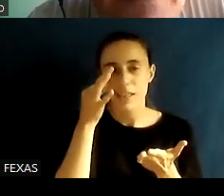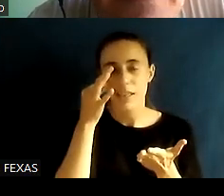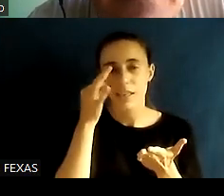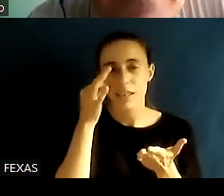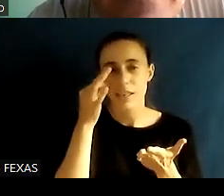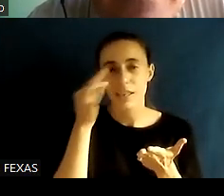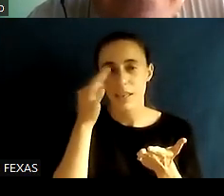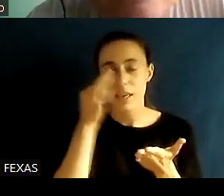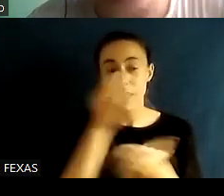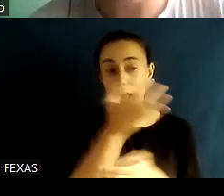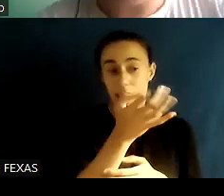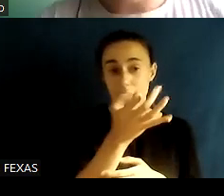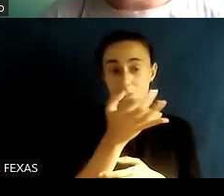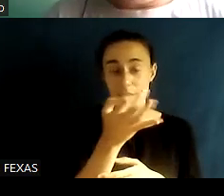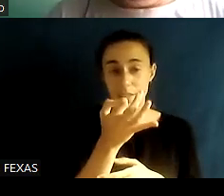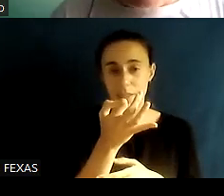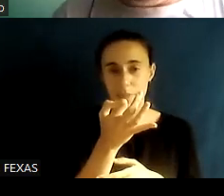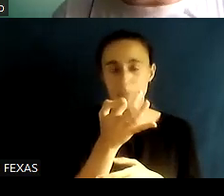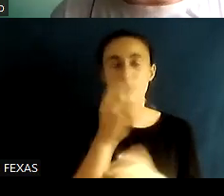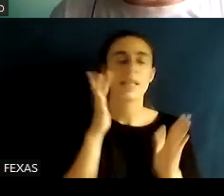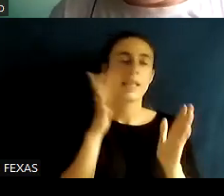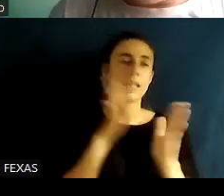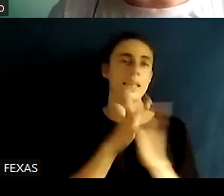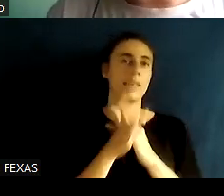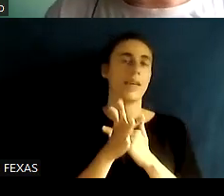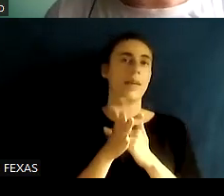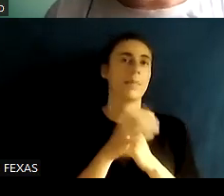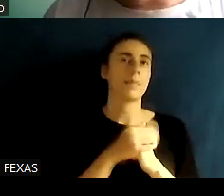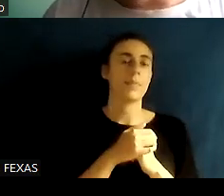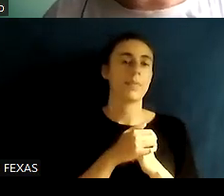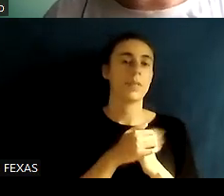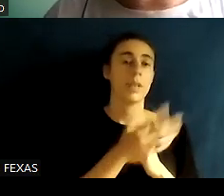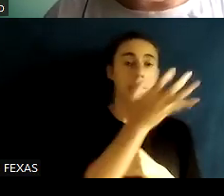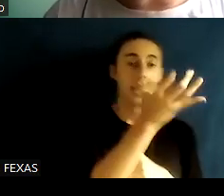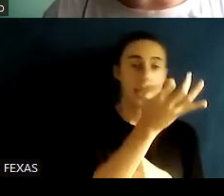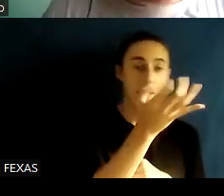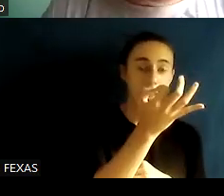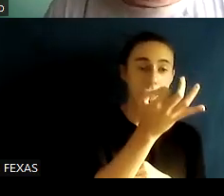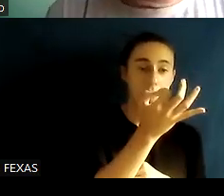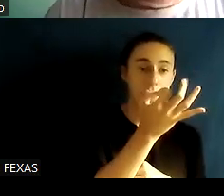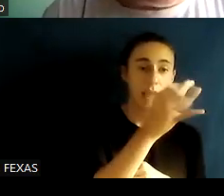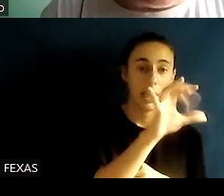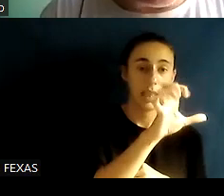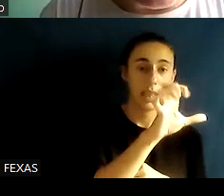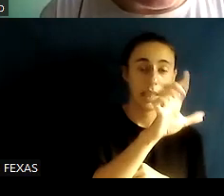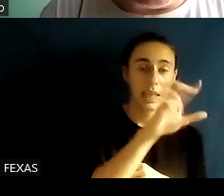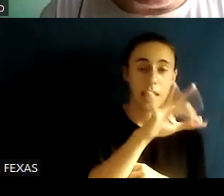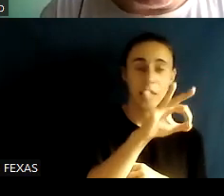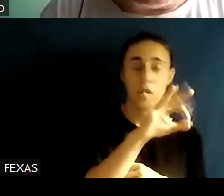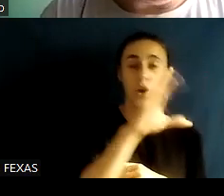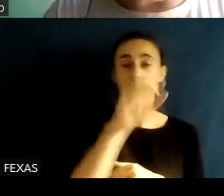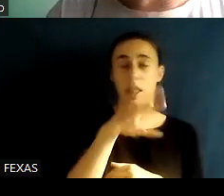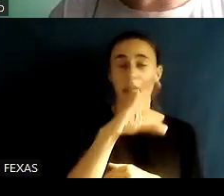un déficit, es decir, el déficit implica depresión, el déficit de selenio, y en el caso